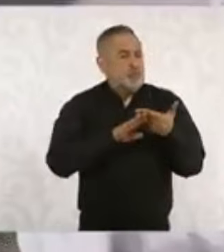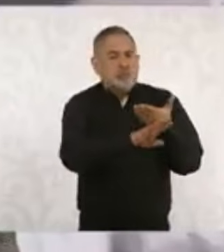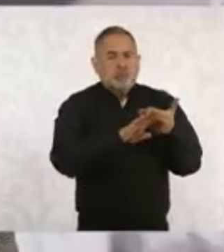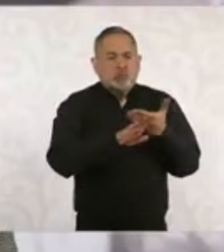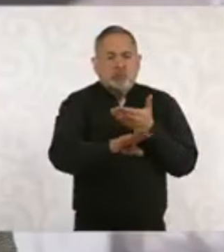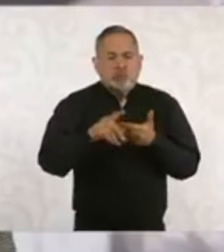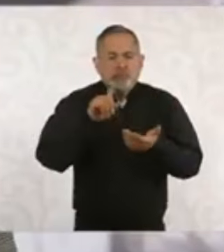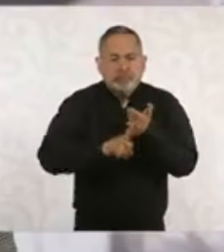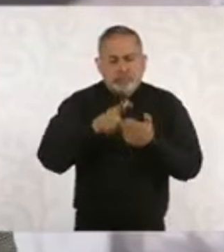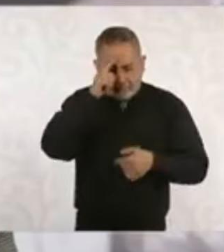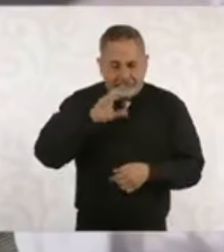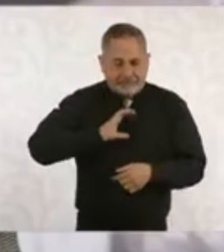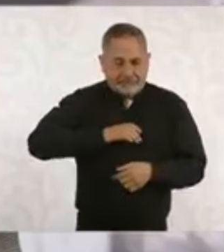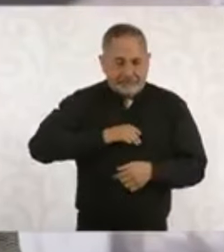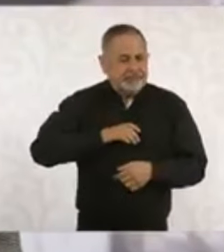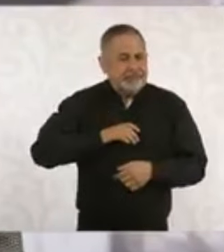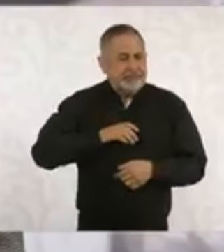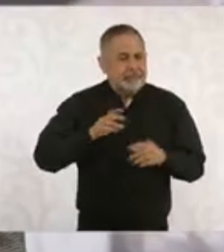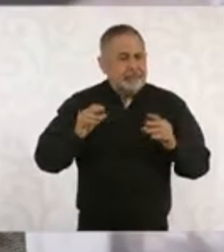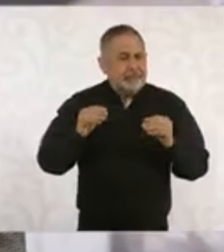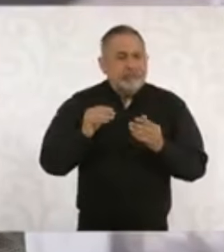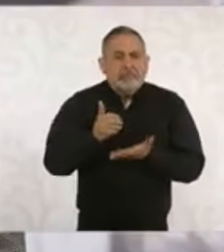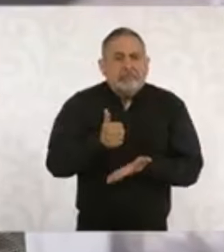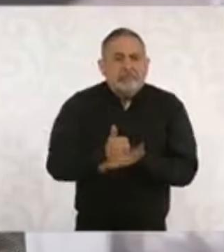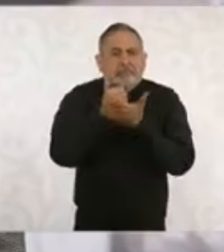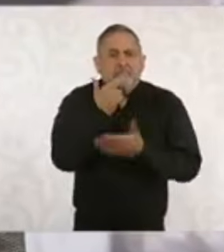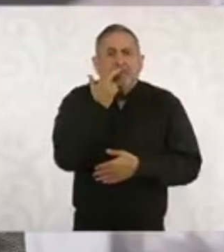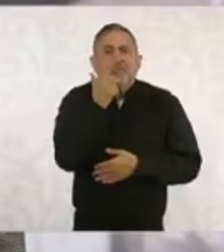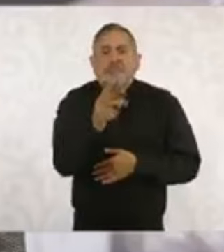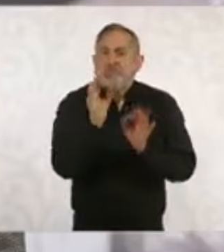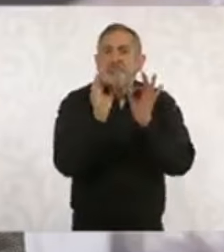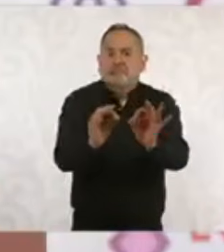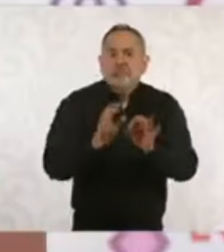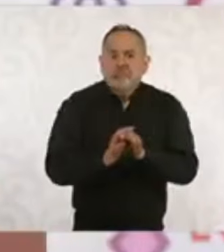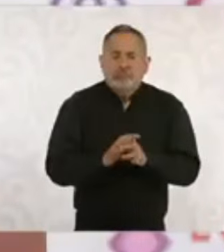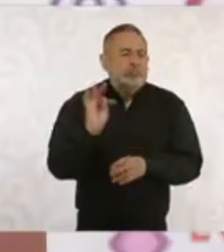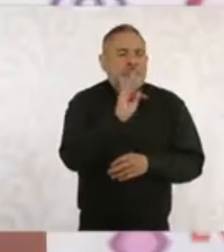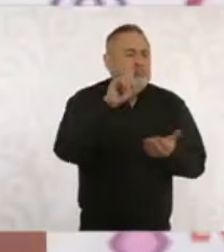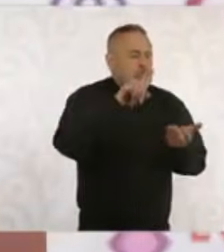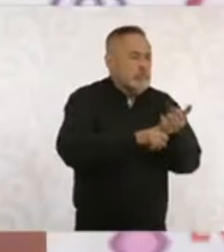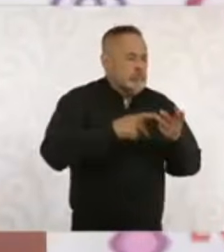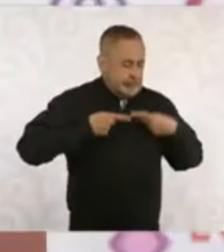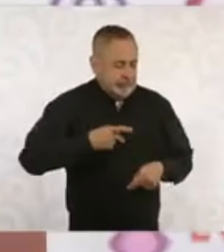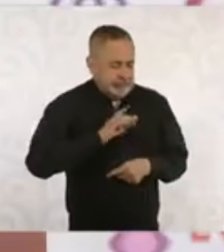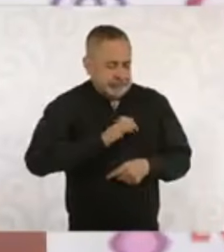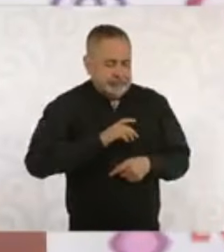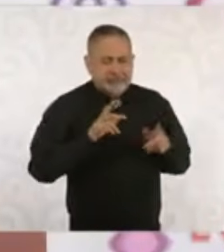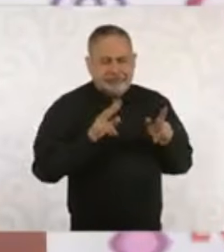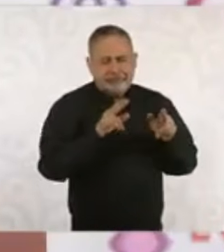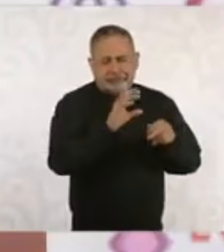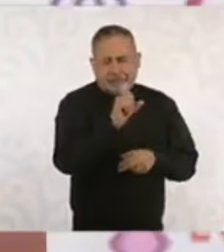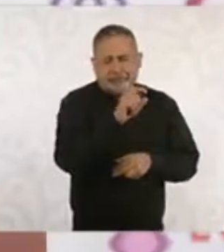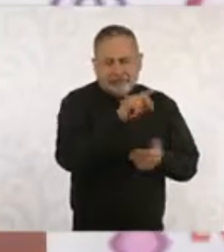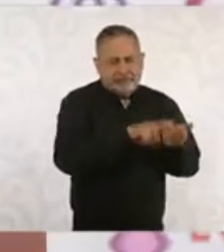inmunoterapia en cáncer de pulmón, porque inhibe los puntos de chequeo del cáncer.